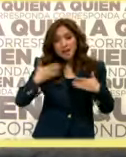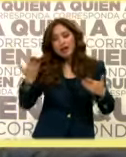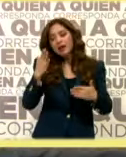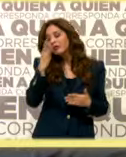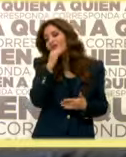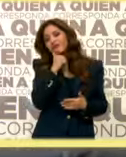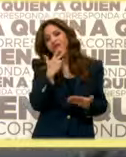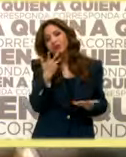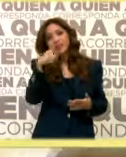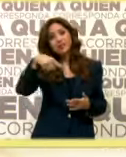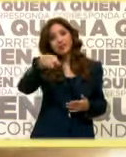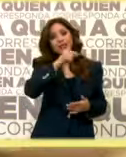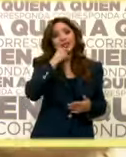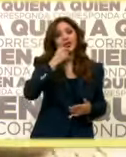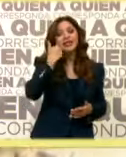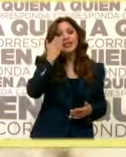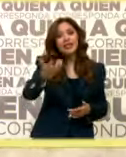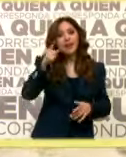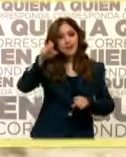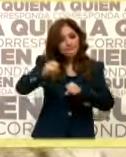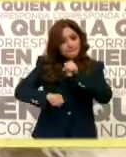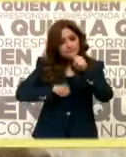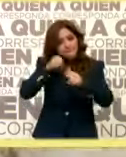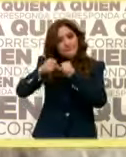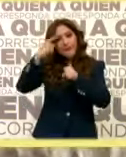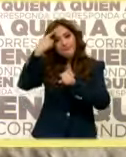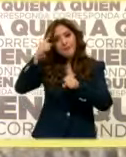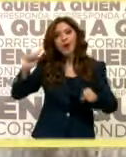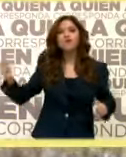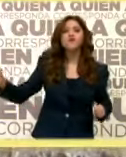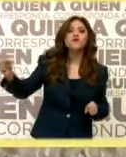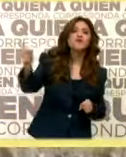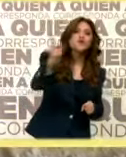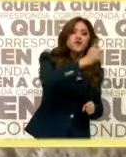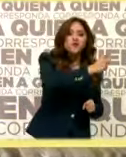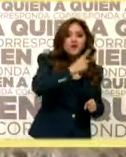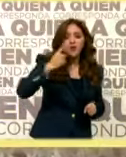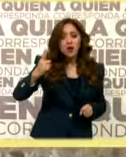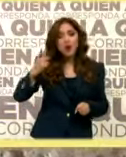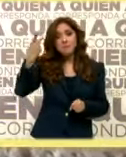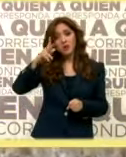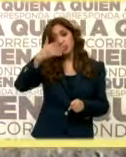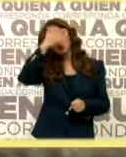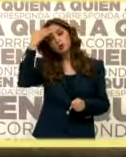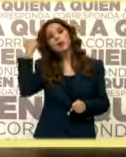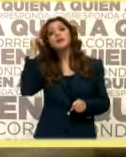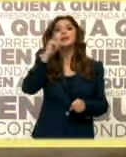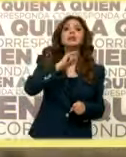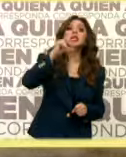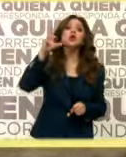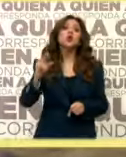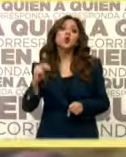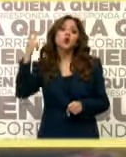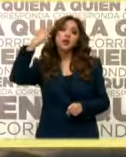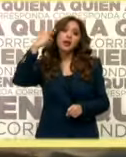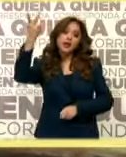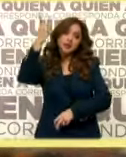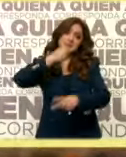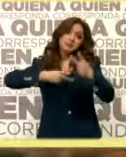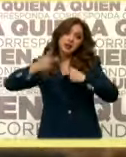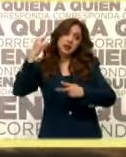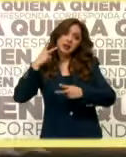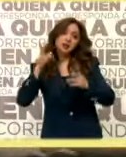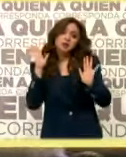pequeños sueñan con tener triciclos para salir a pasear durante el día, aunque no saben si los Reyes Magos van a poder llegar, aunque